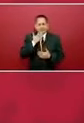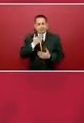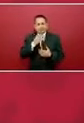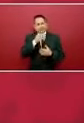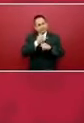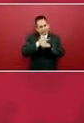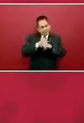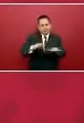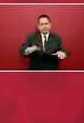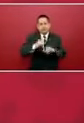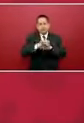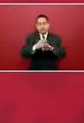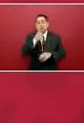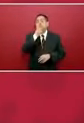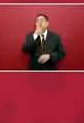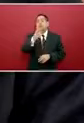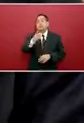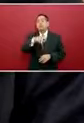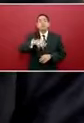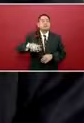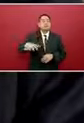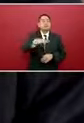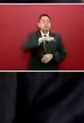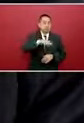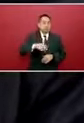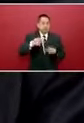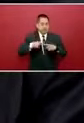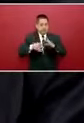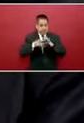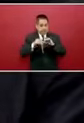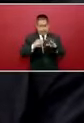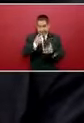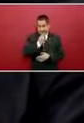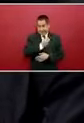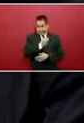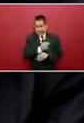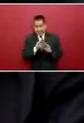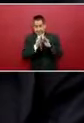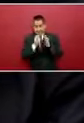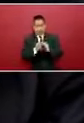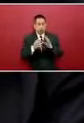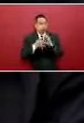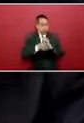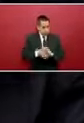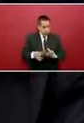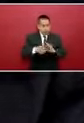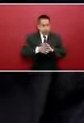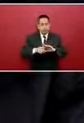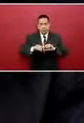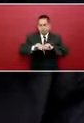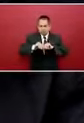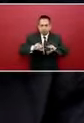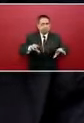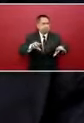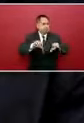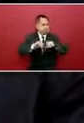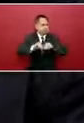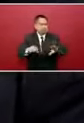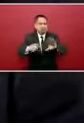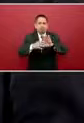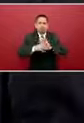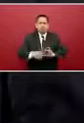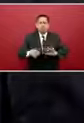y decirle a la gente que por este medio vamos a estar informando,